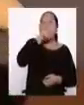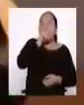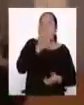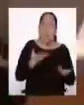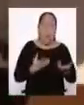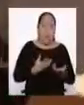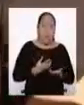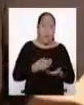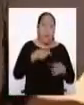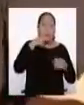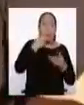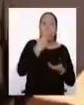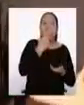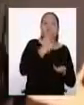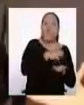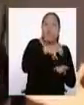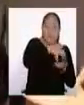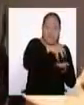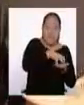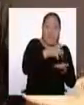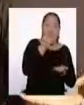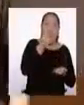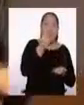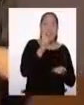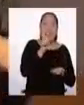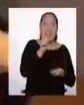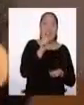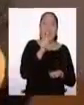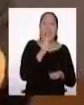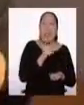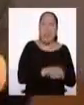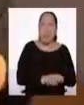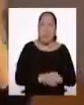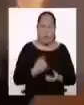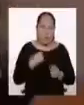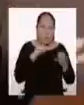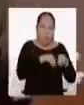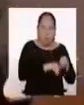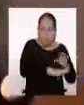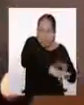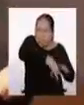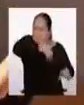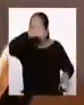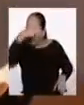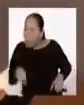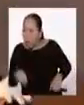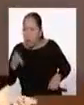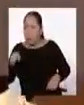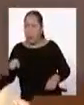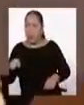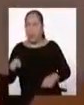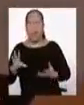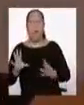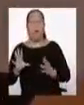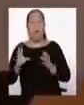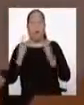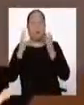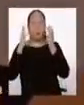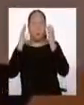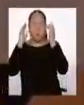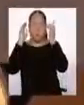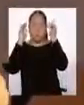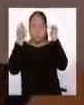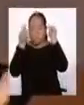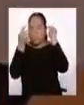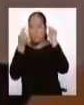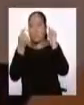de pronto está inmerso en todo este mundo y yo de verdad empiezo a vivir un